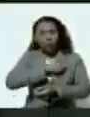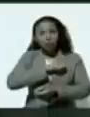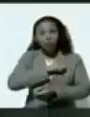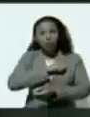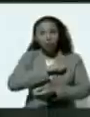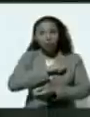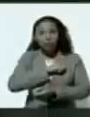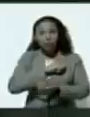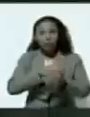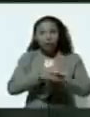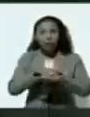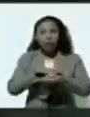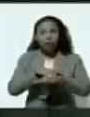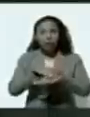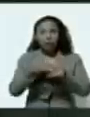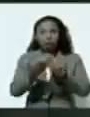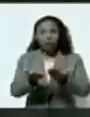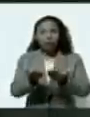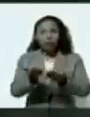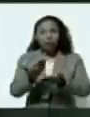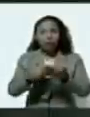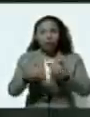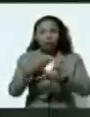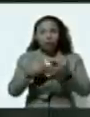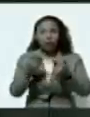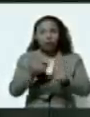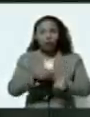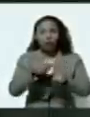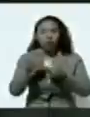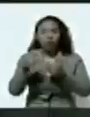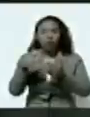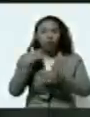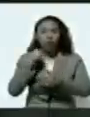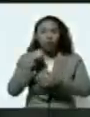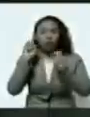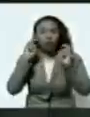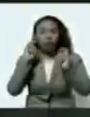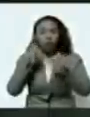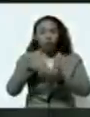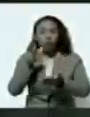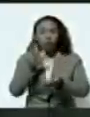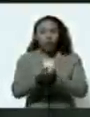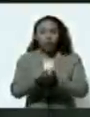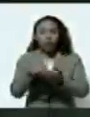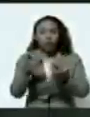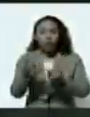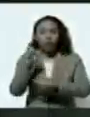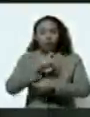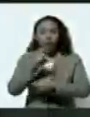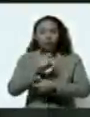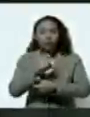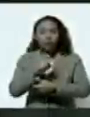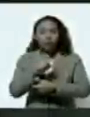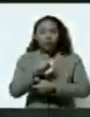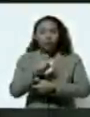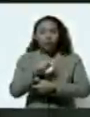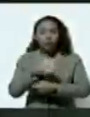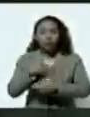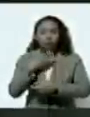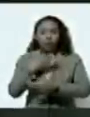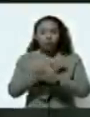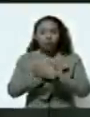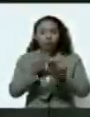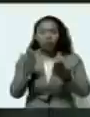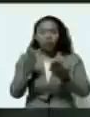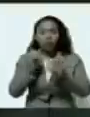del Ministerio de Relaciones Exteriores, cualquier elemento probatorio que estime necesario y que pueda servir para